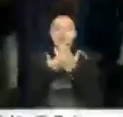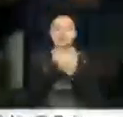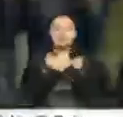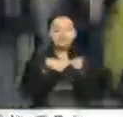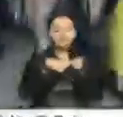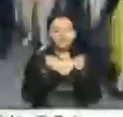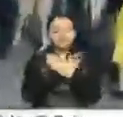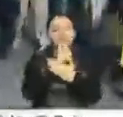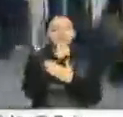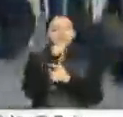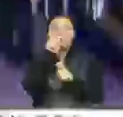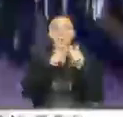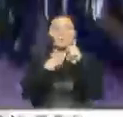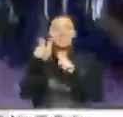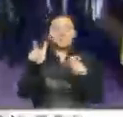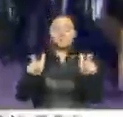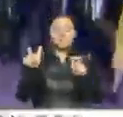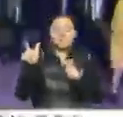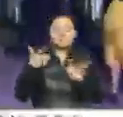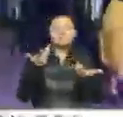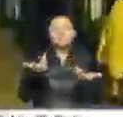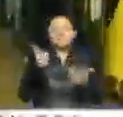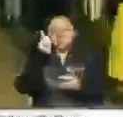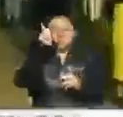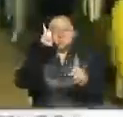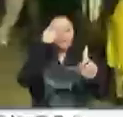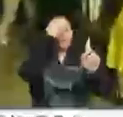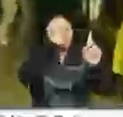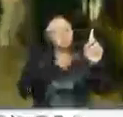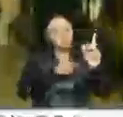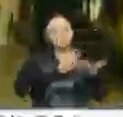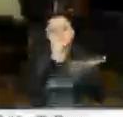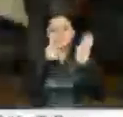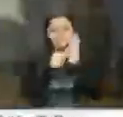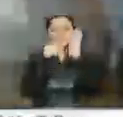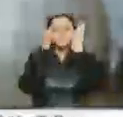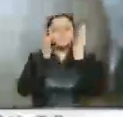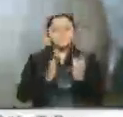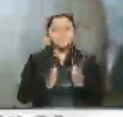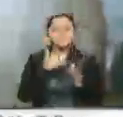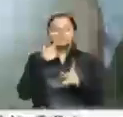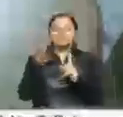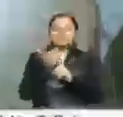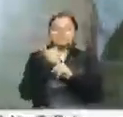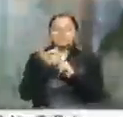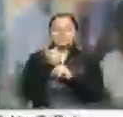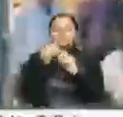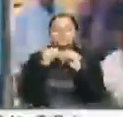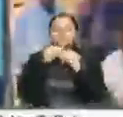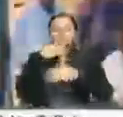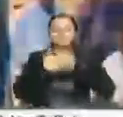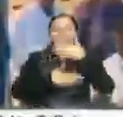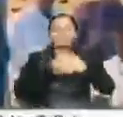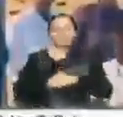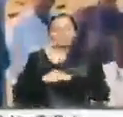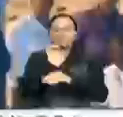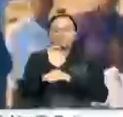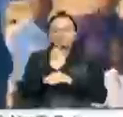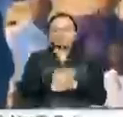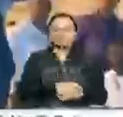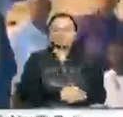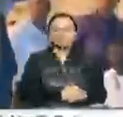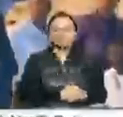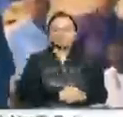por parte de la ciudadanía al líder de la Revolución Ciudadana, la cual ha logrado grandes avances para el Ecuador. Luis